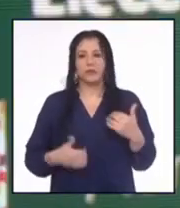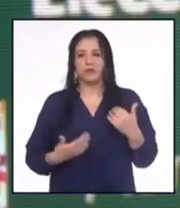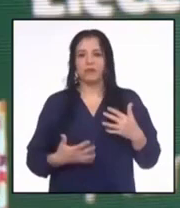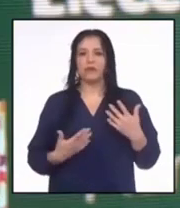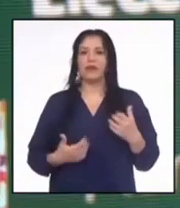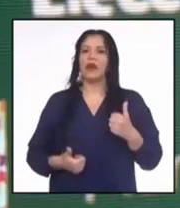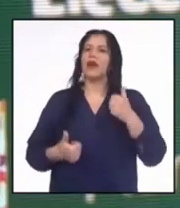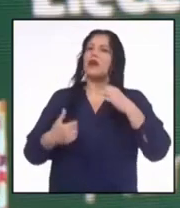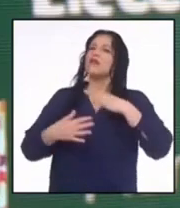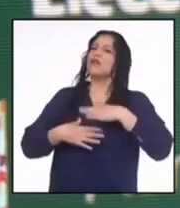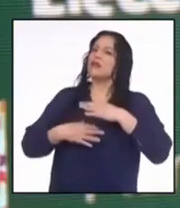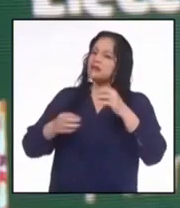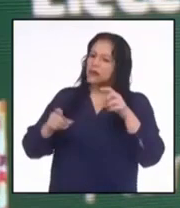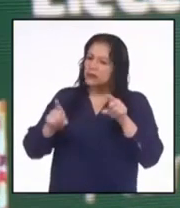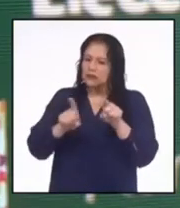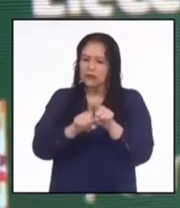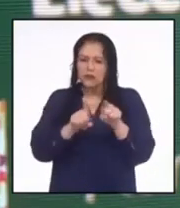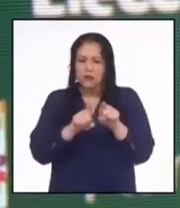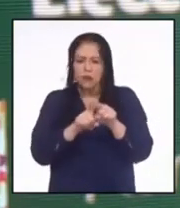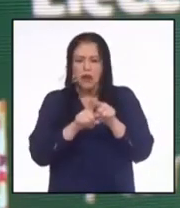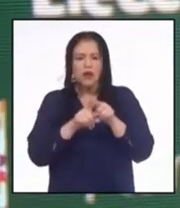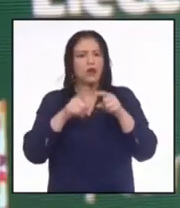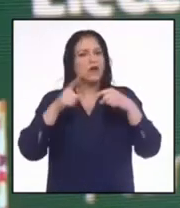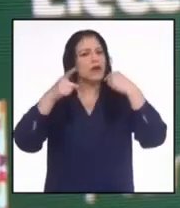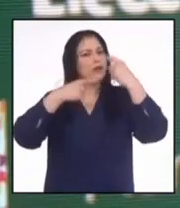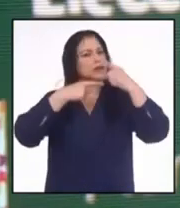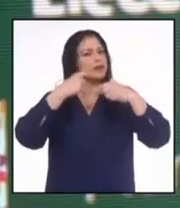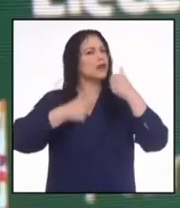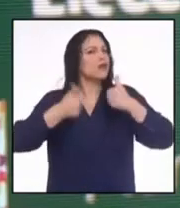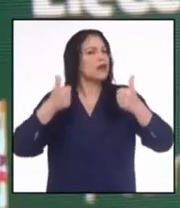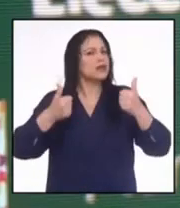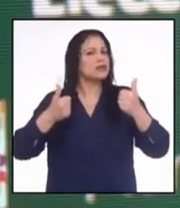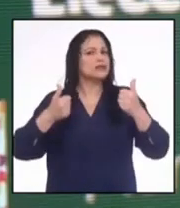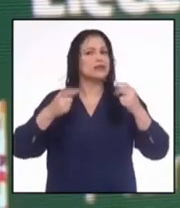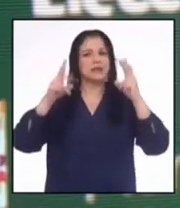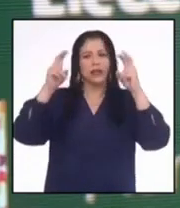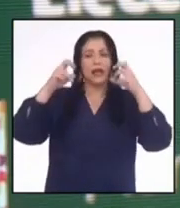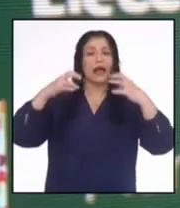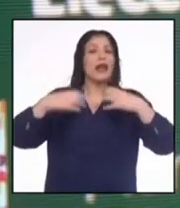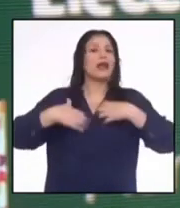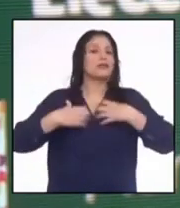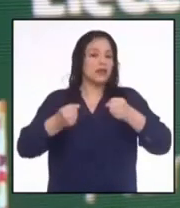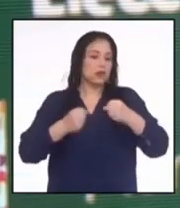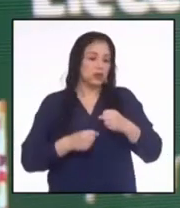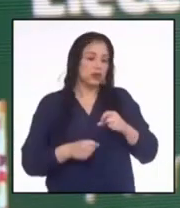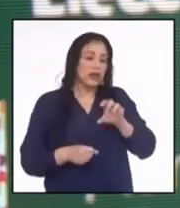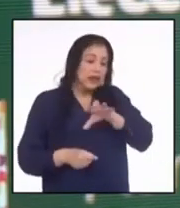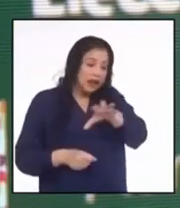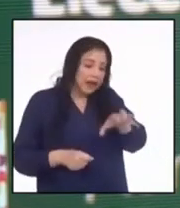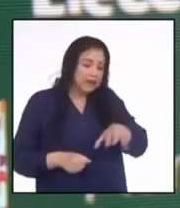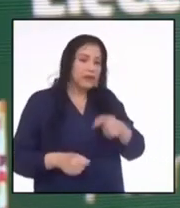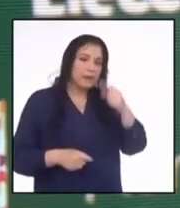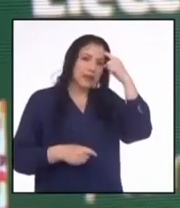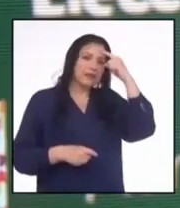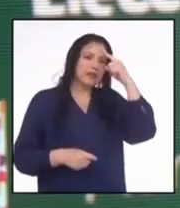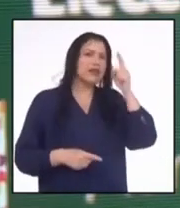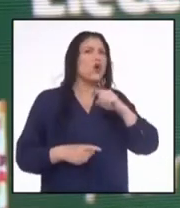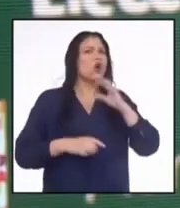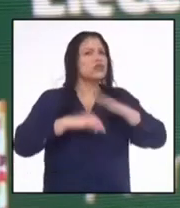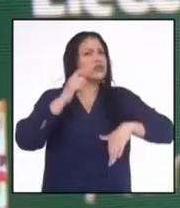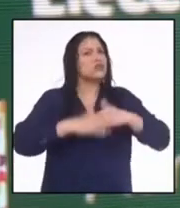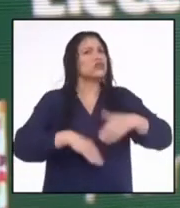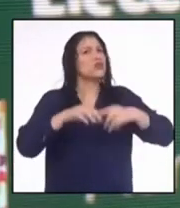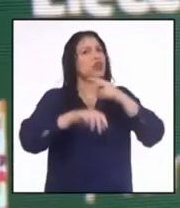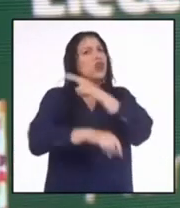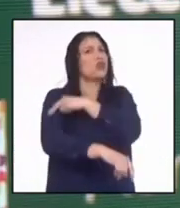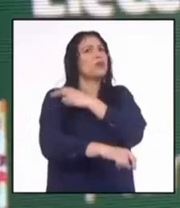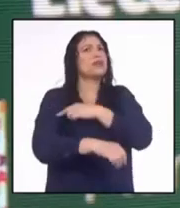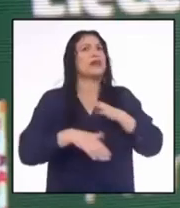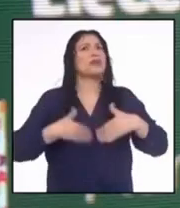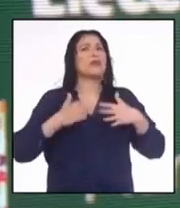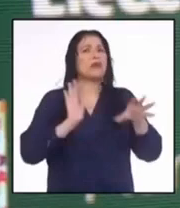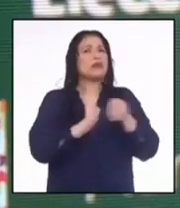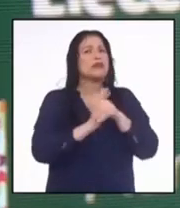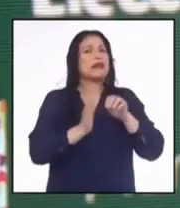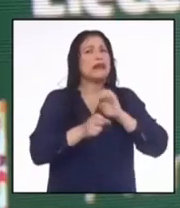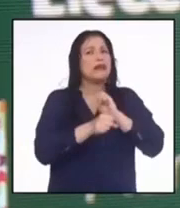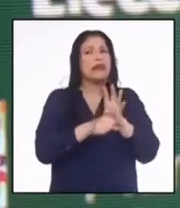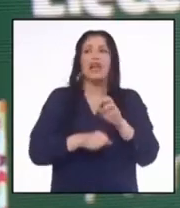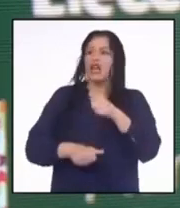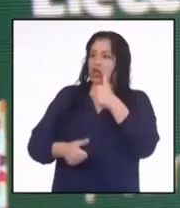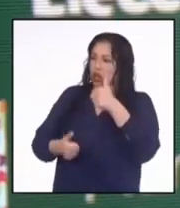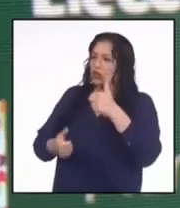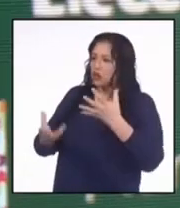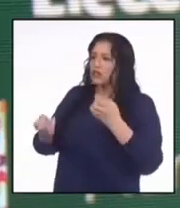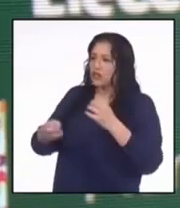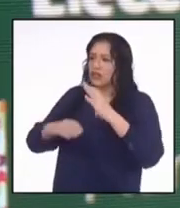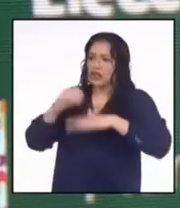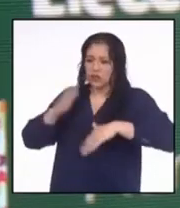El interés en común con el mensaje de Camila es el de la salud. Unos creen que se contagiarán si construyen el hospital y otros quieren construirlo para agilizar